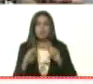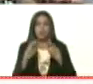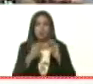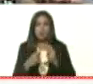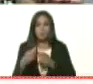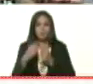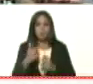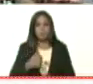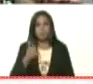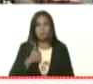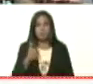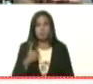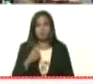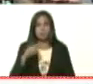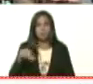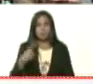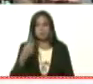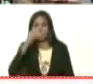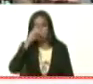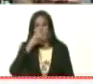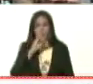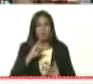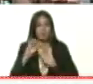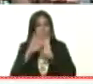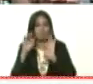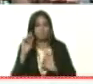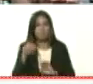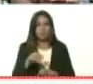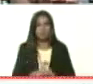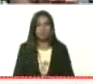oportunidades para los próximos años,